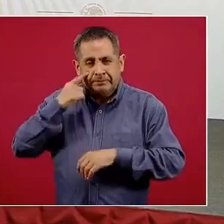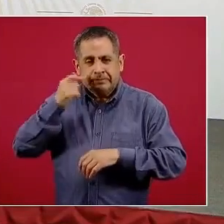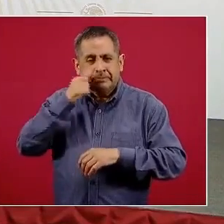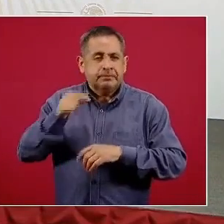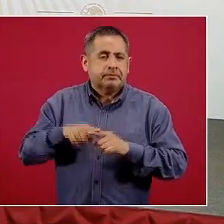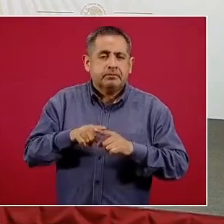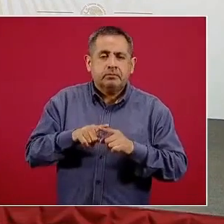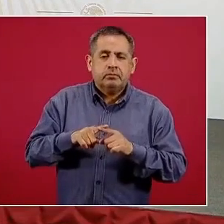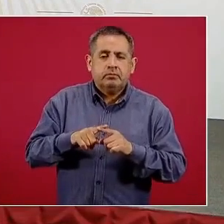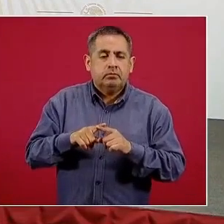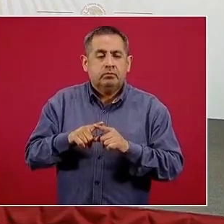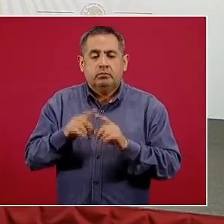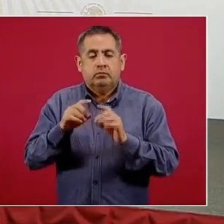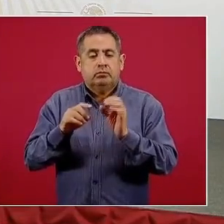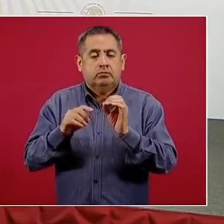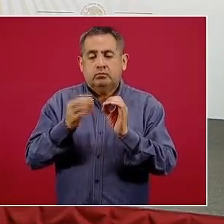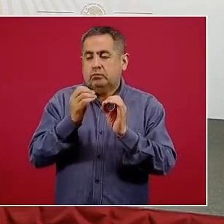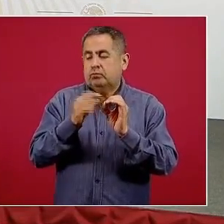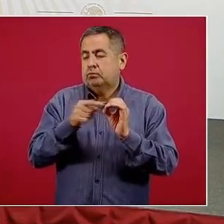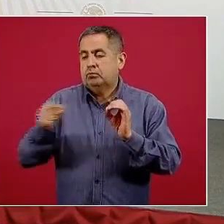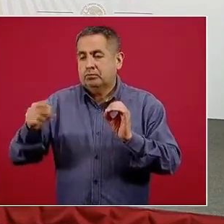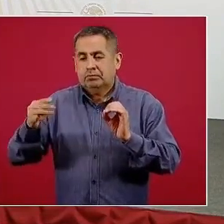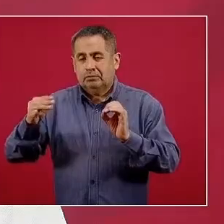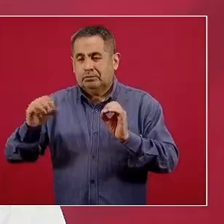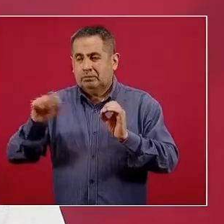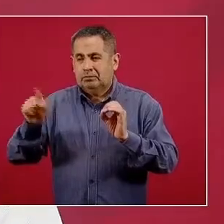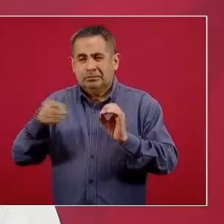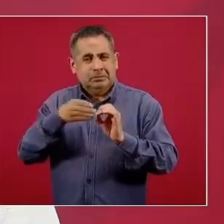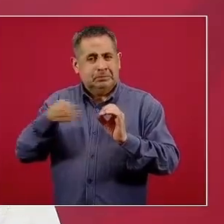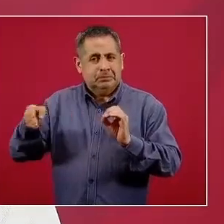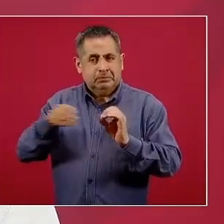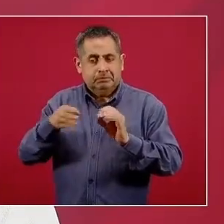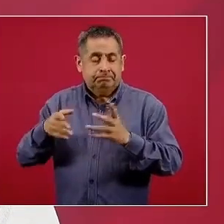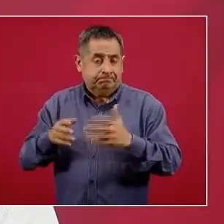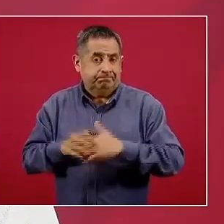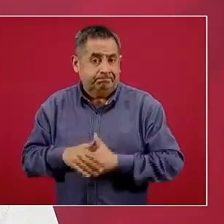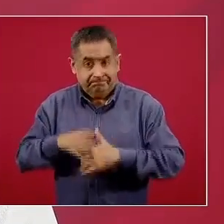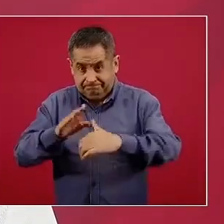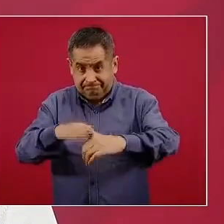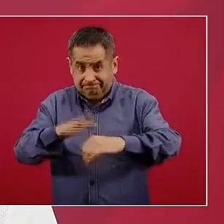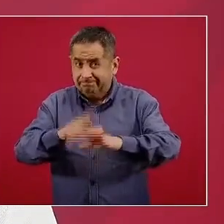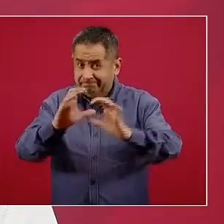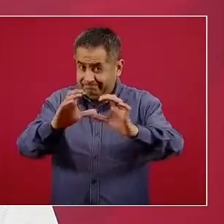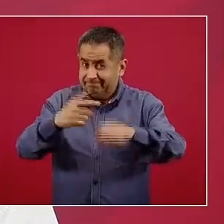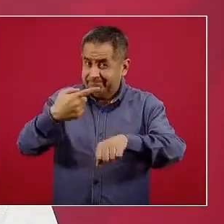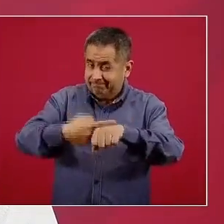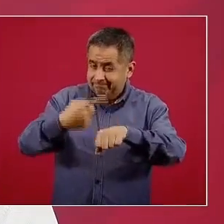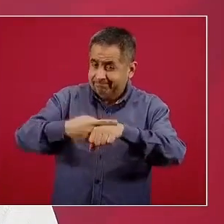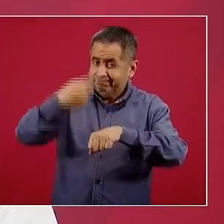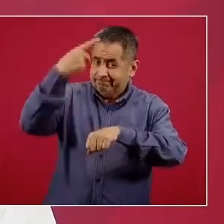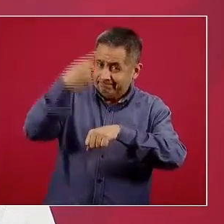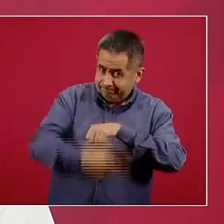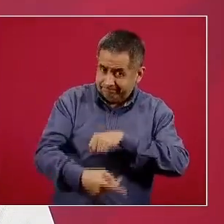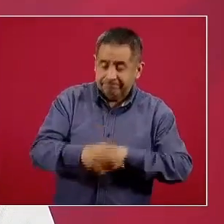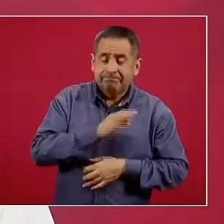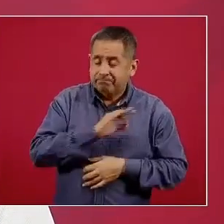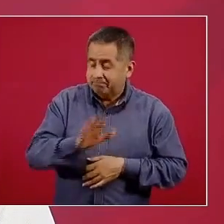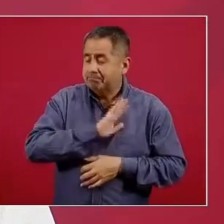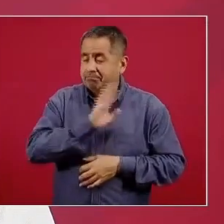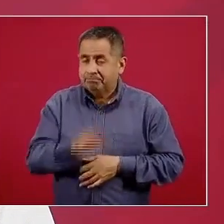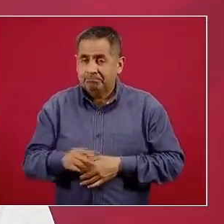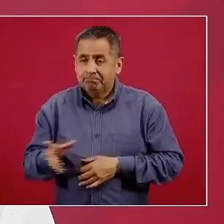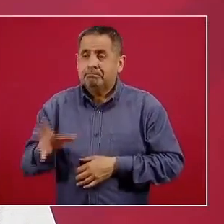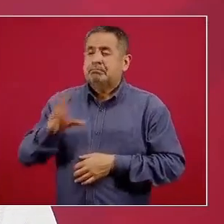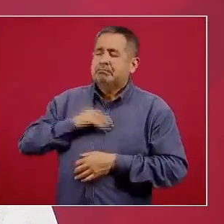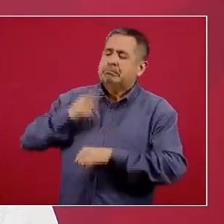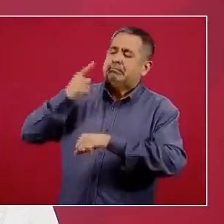meses de la temporada de influenza. Entonces, tener en mente que influenza puede también ser una enfermedad letal,